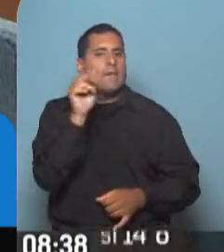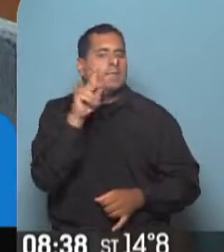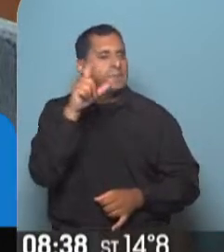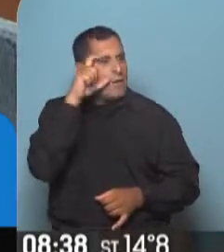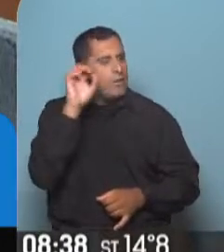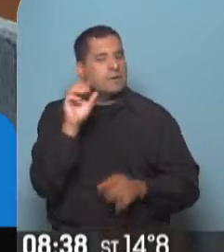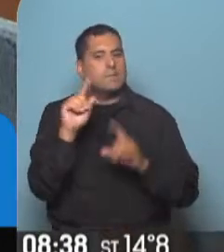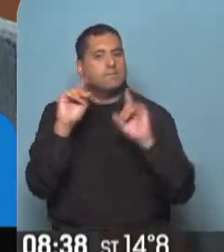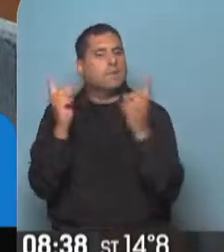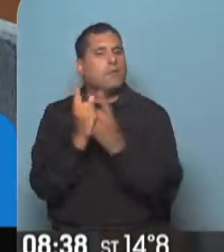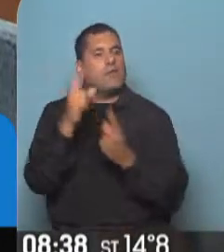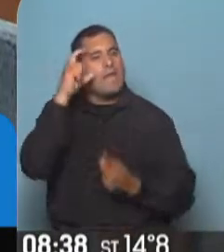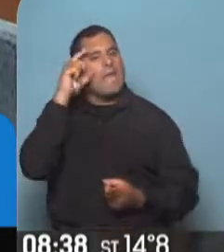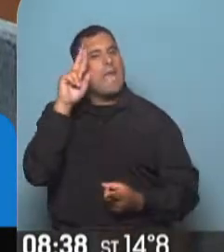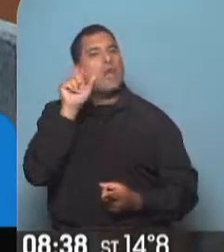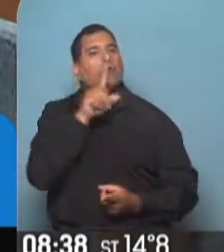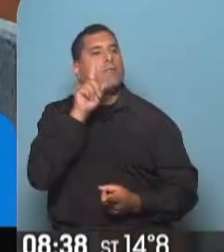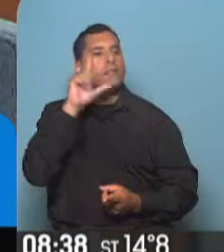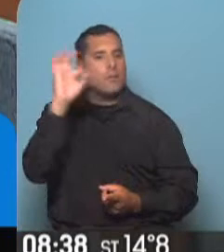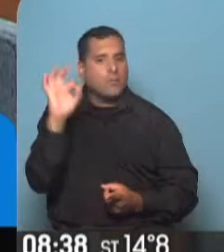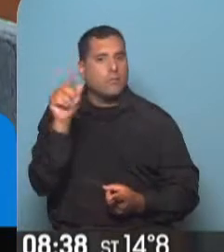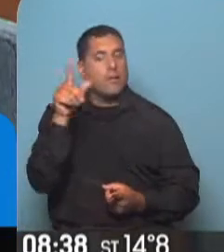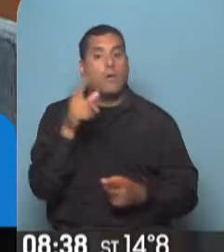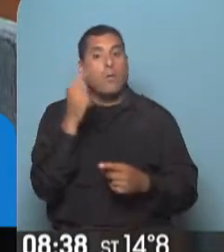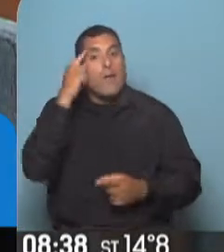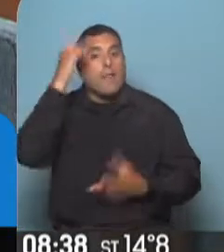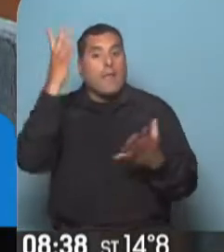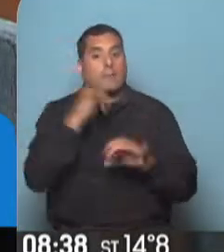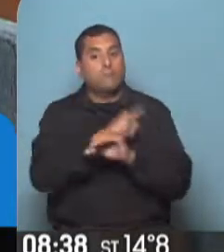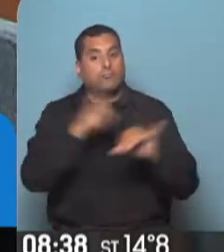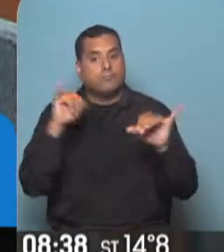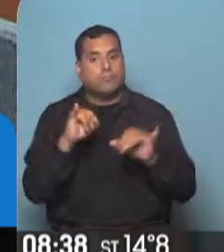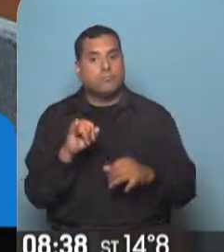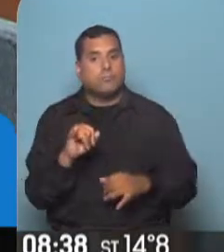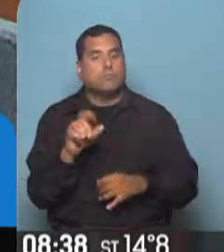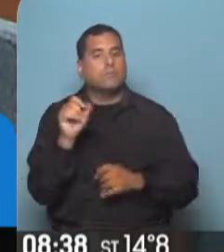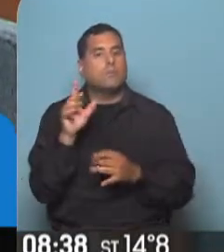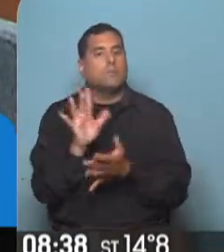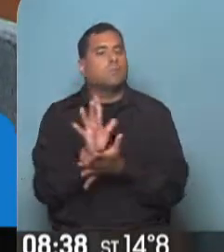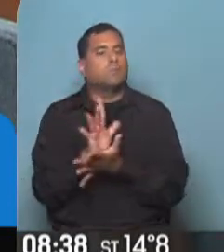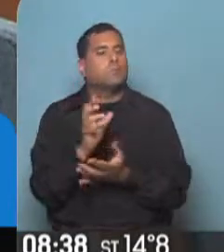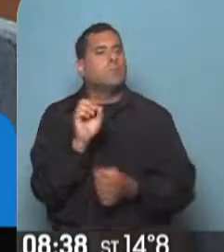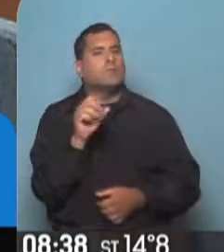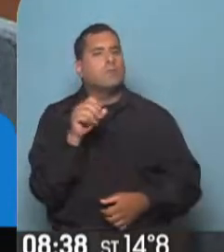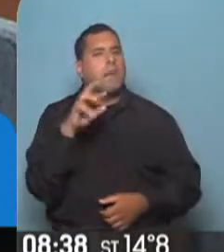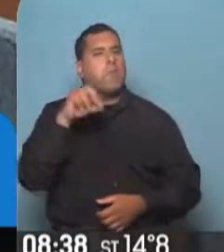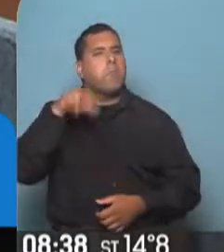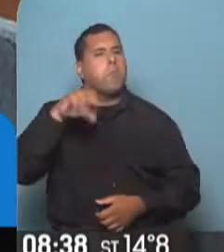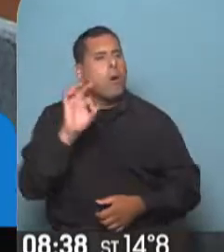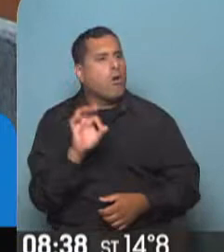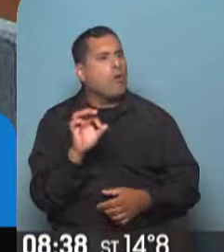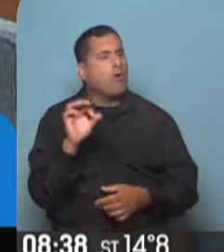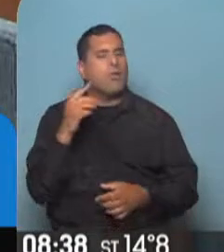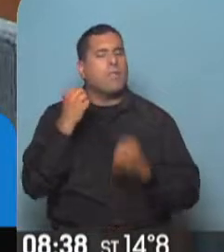largaron una idea que es muy interesante pensarla el papel del porno machista como educador sexual cómo se educa a un varón